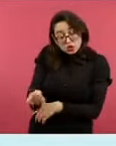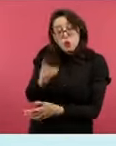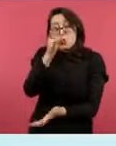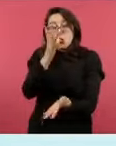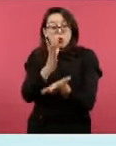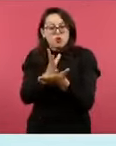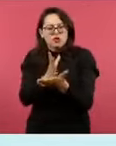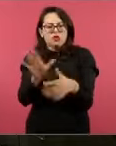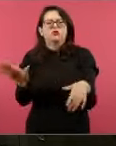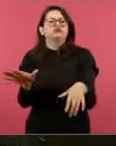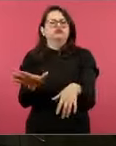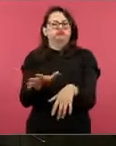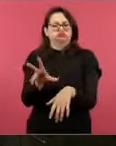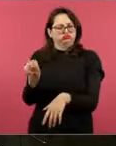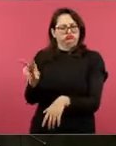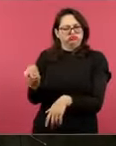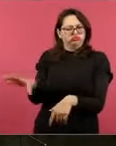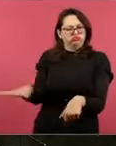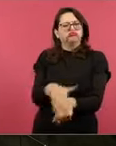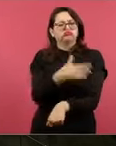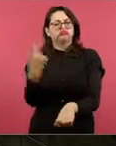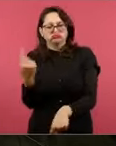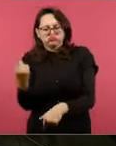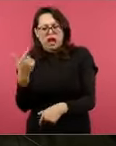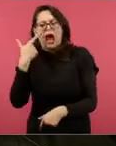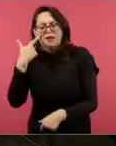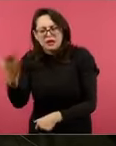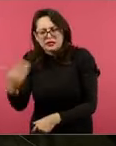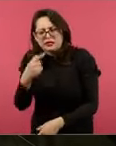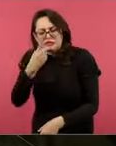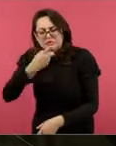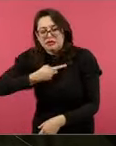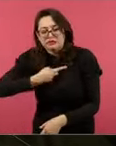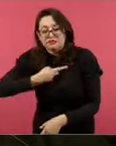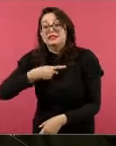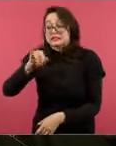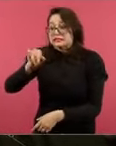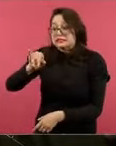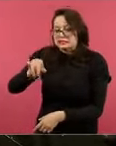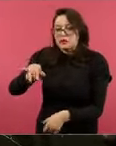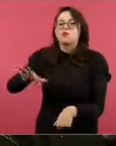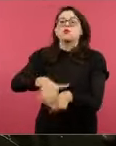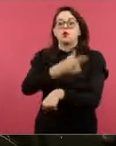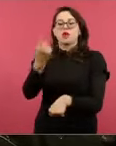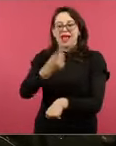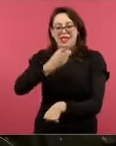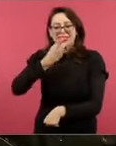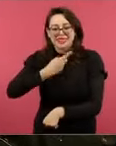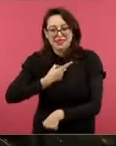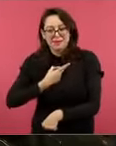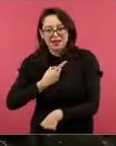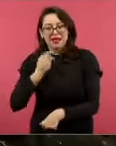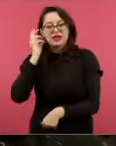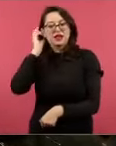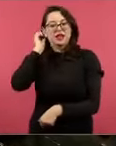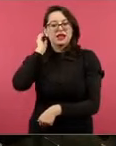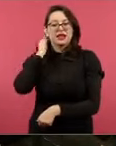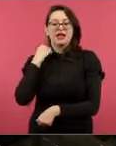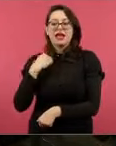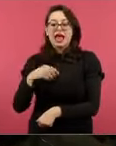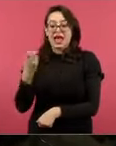es también decir por qué, dar argumentos, mamás y papás. Después, como yo les dije, este tema no es